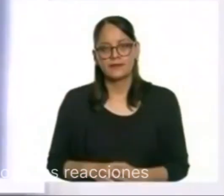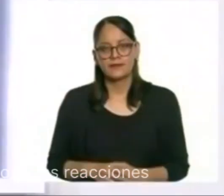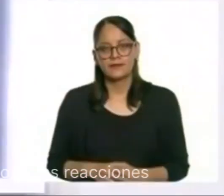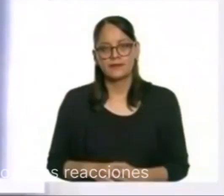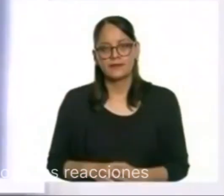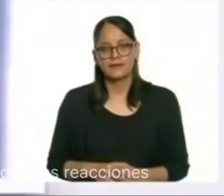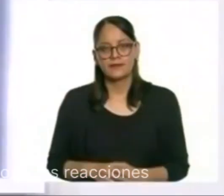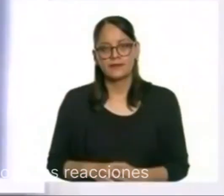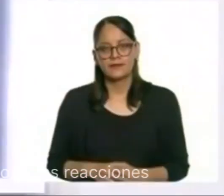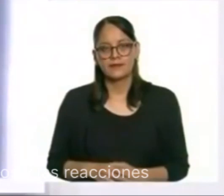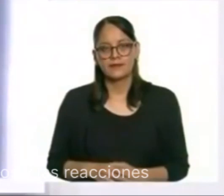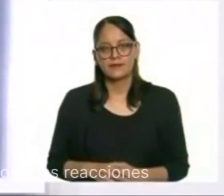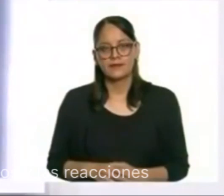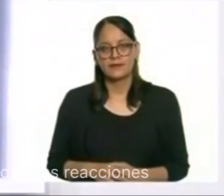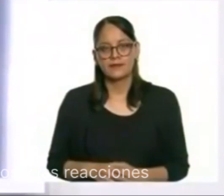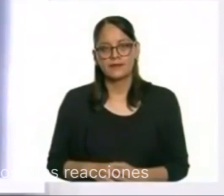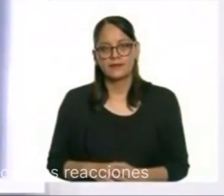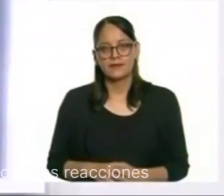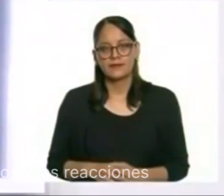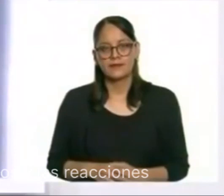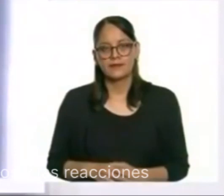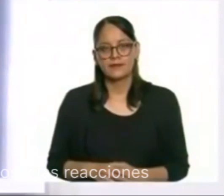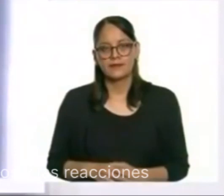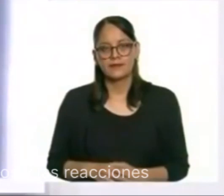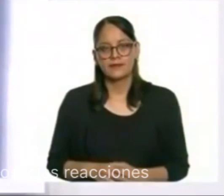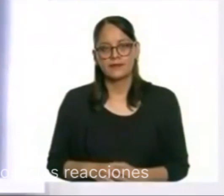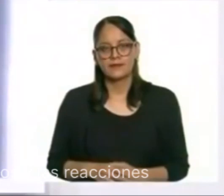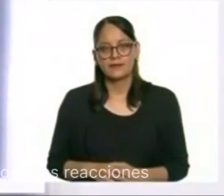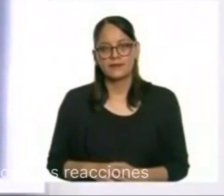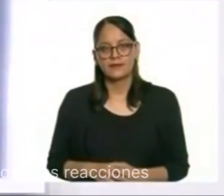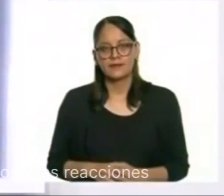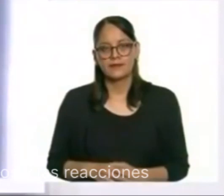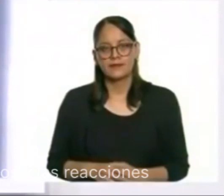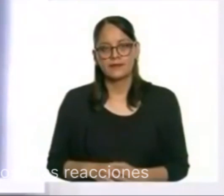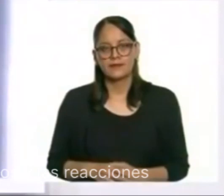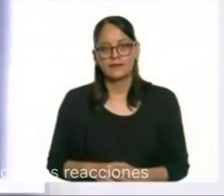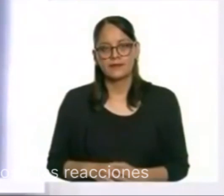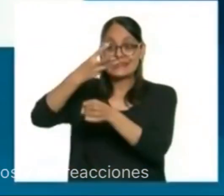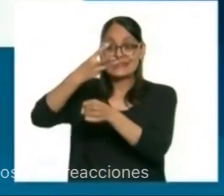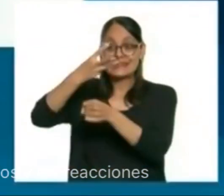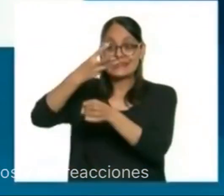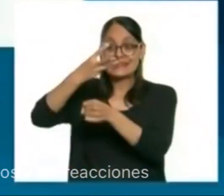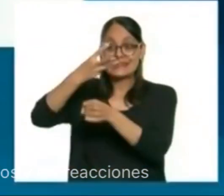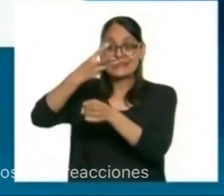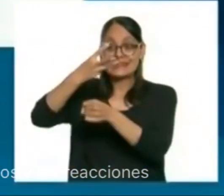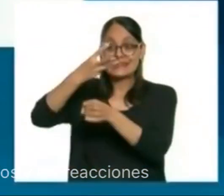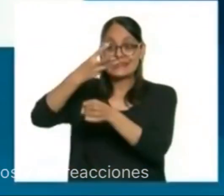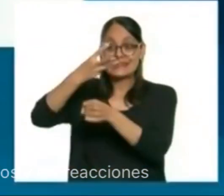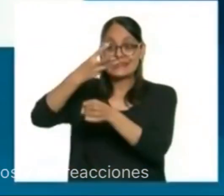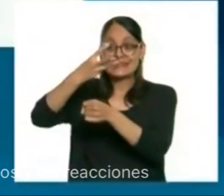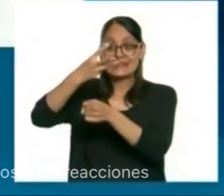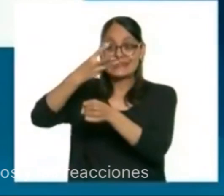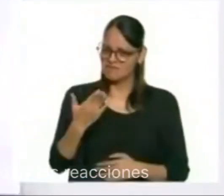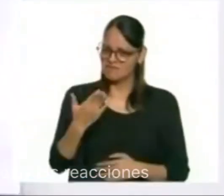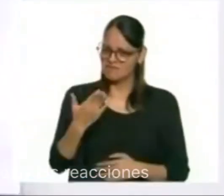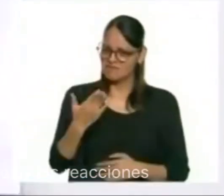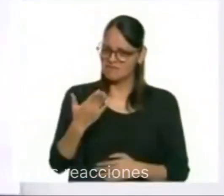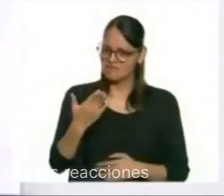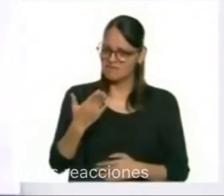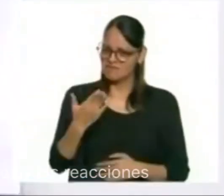entrepaño es el que está abajo, por lo tanto yo encerré los zapatos café y yo los de color olivo. La tercera